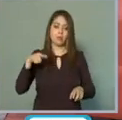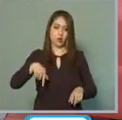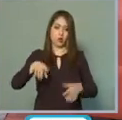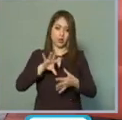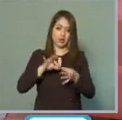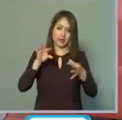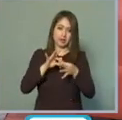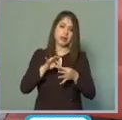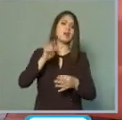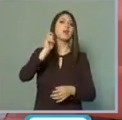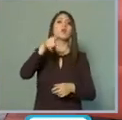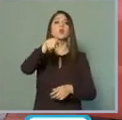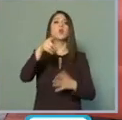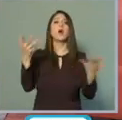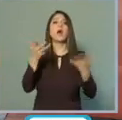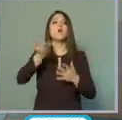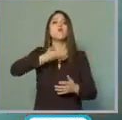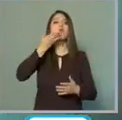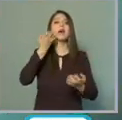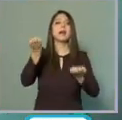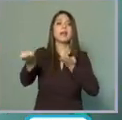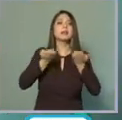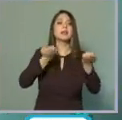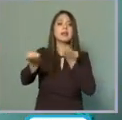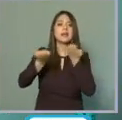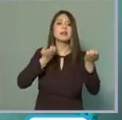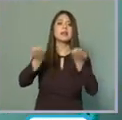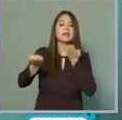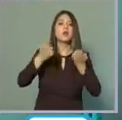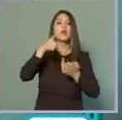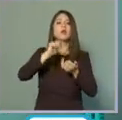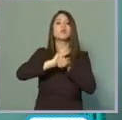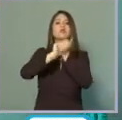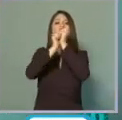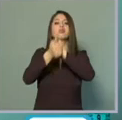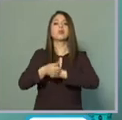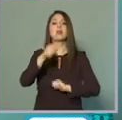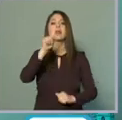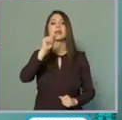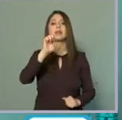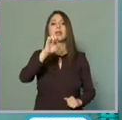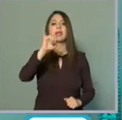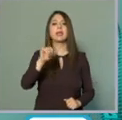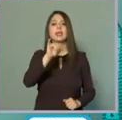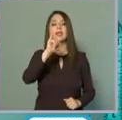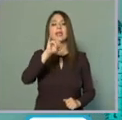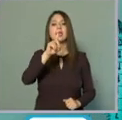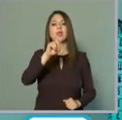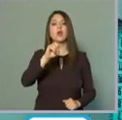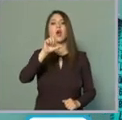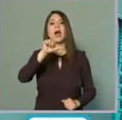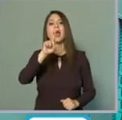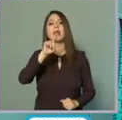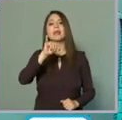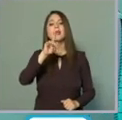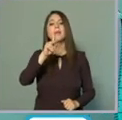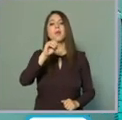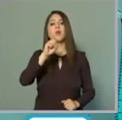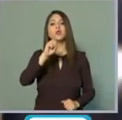ejercicio, vas a disminuir o vas a tener una tendencia a disminuir tu tejido adiposo y a incrementar tu masa